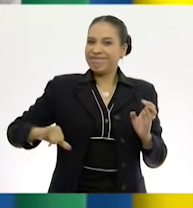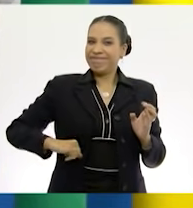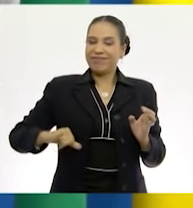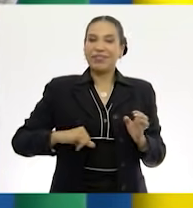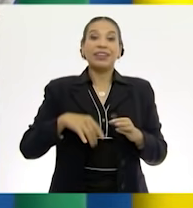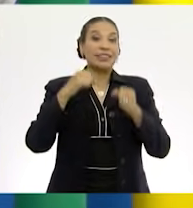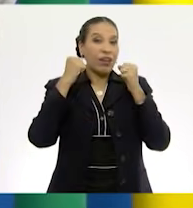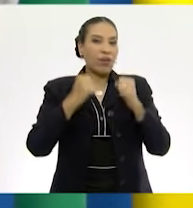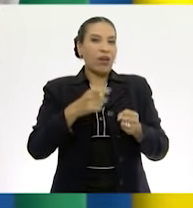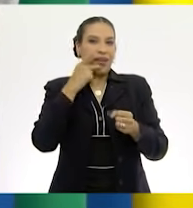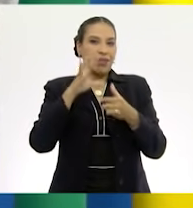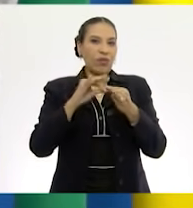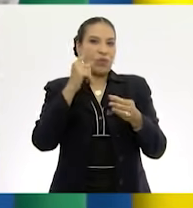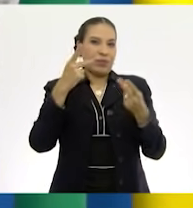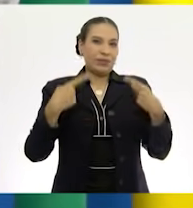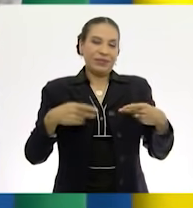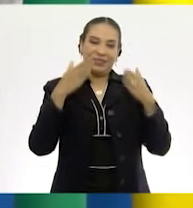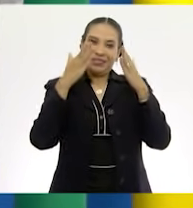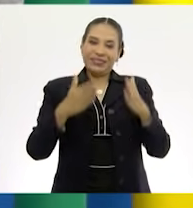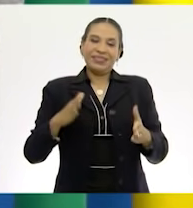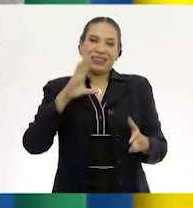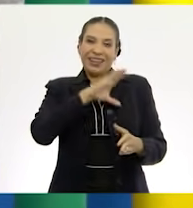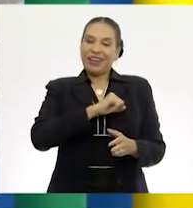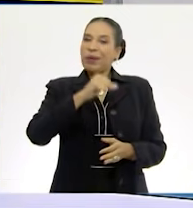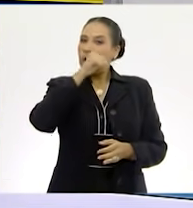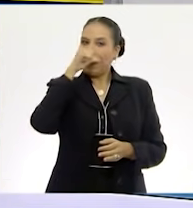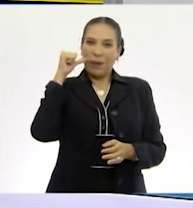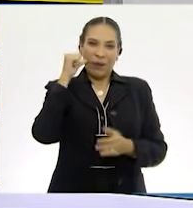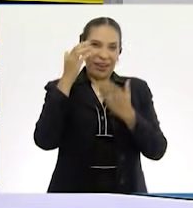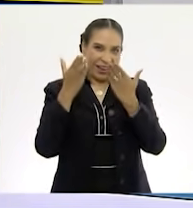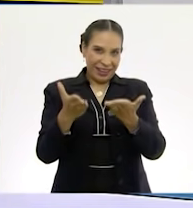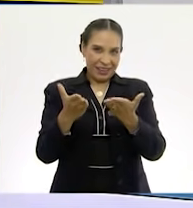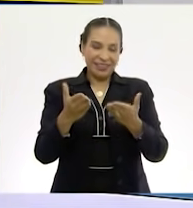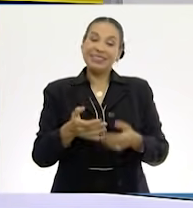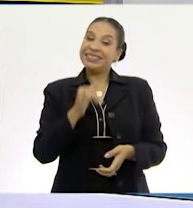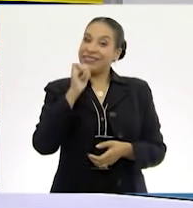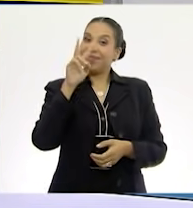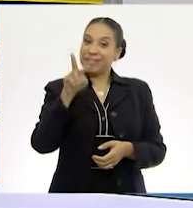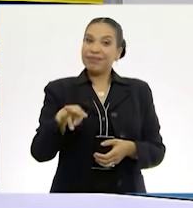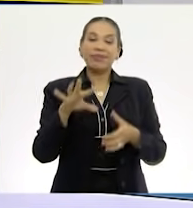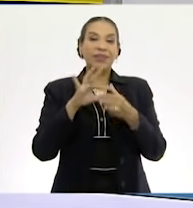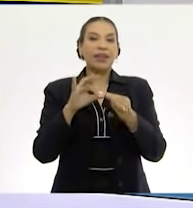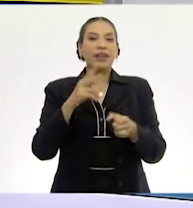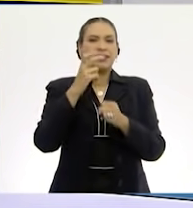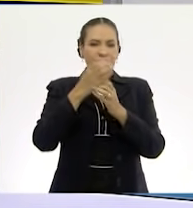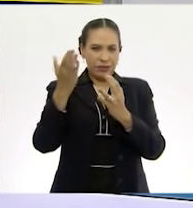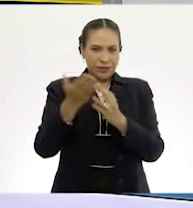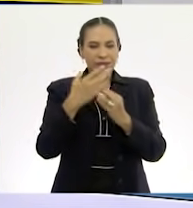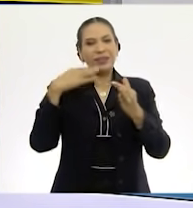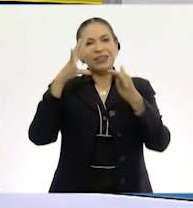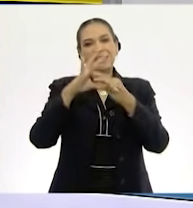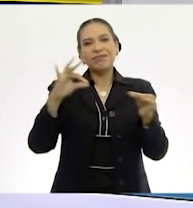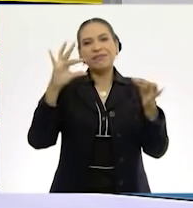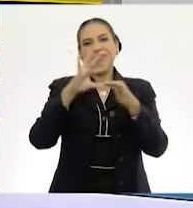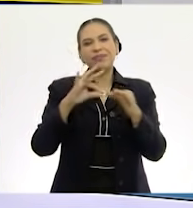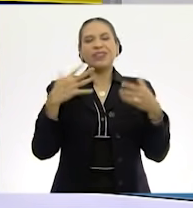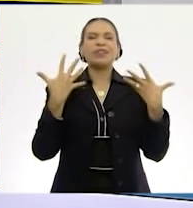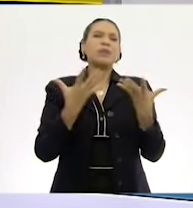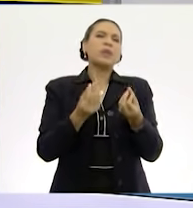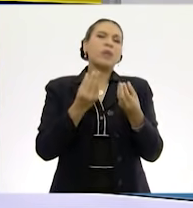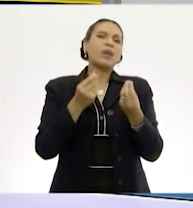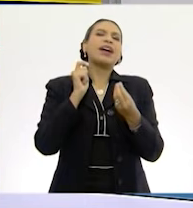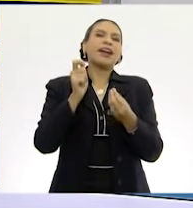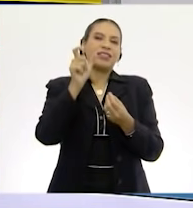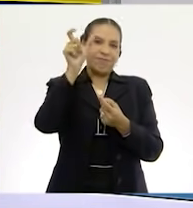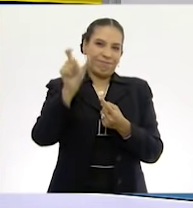seguro que hablaremos de uno de mis personajes favoritos, Benito Juárez. Pues así es, Juan Carlos. En las siguientes clases vamos a hablar mucho sobre